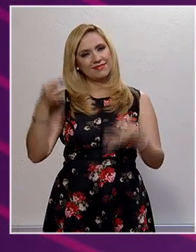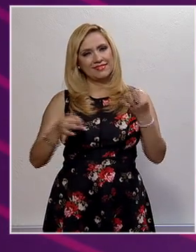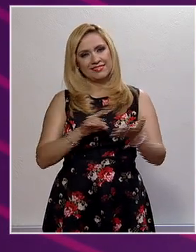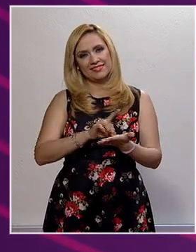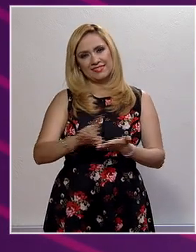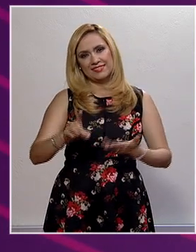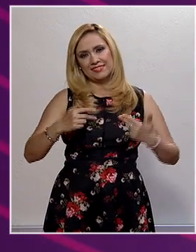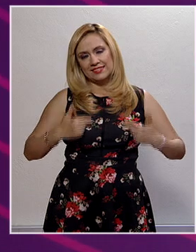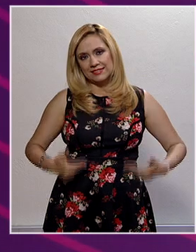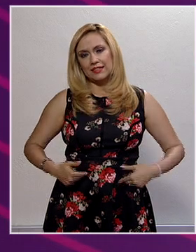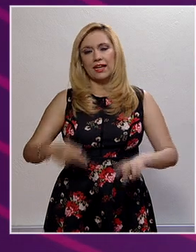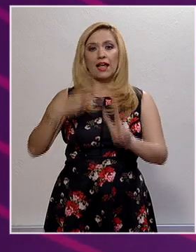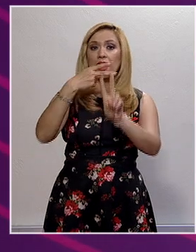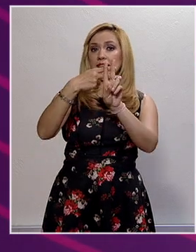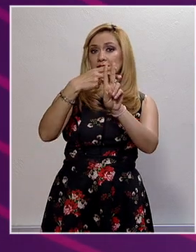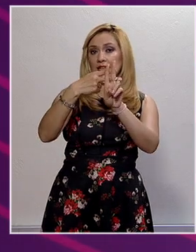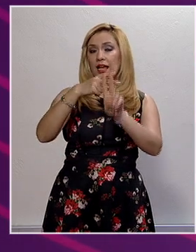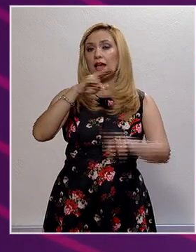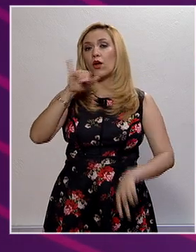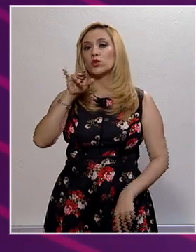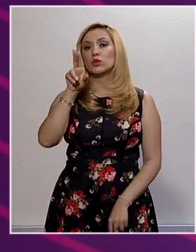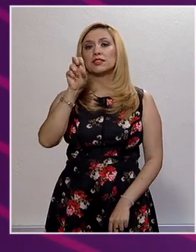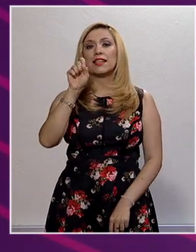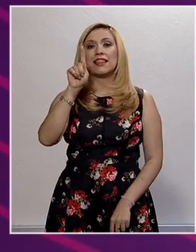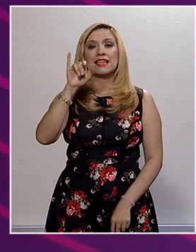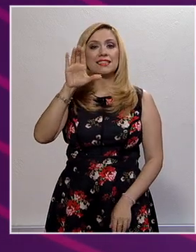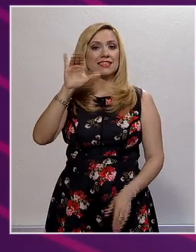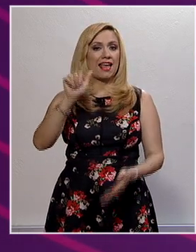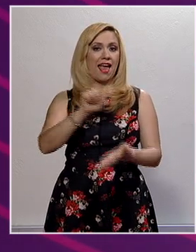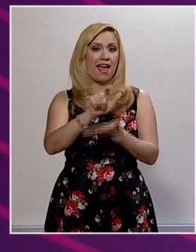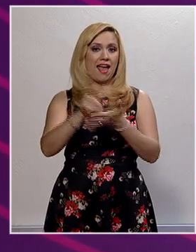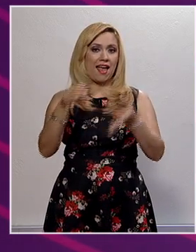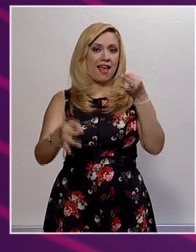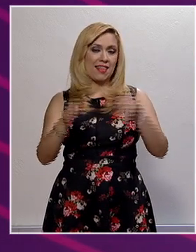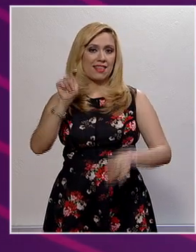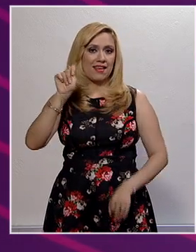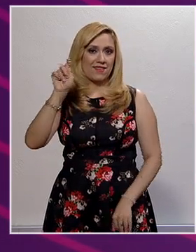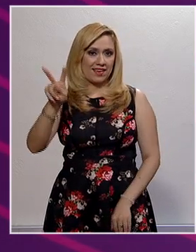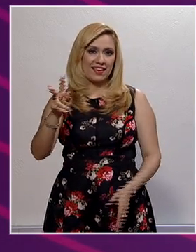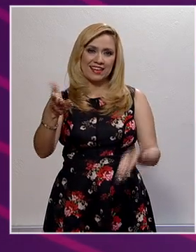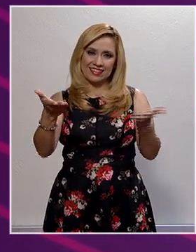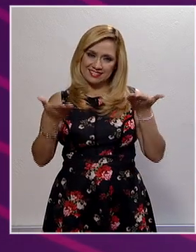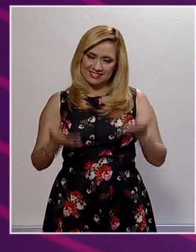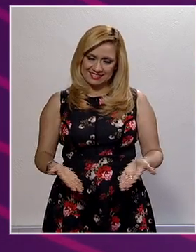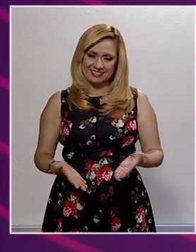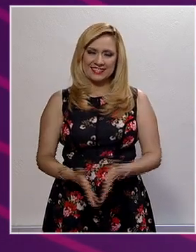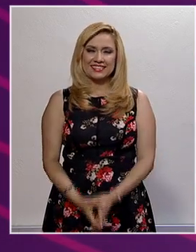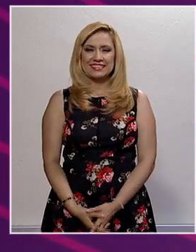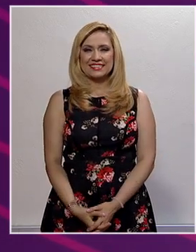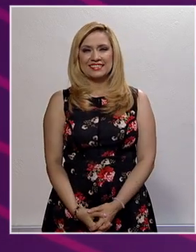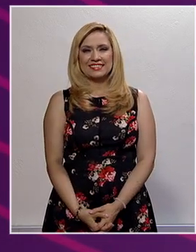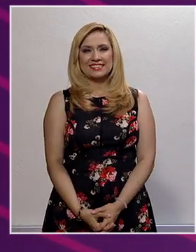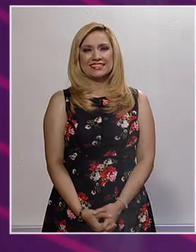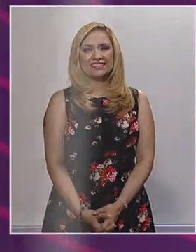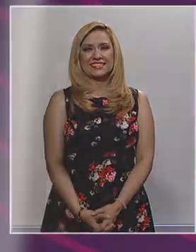Síganos en #JusticiaTV y mándenos sus comentarios a #TusDerechos. Ya volvemos.